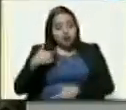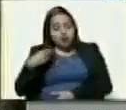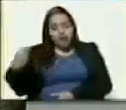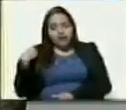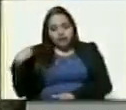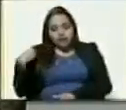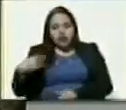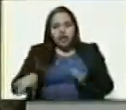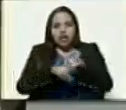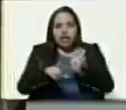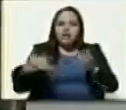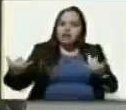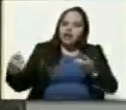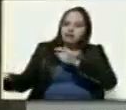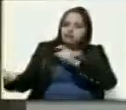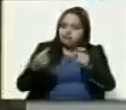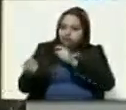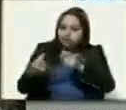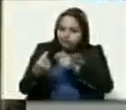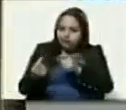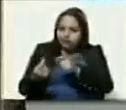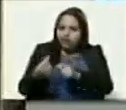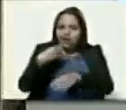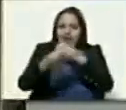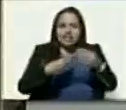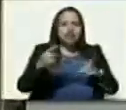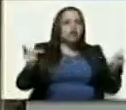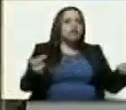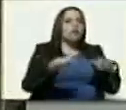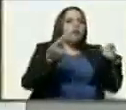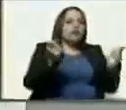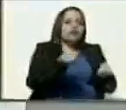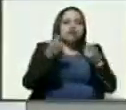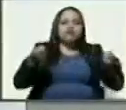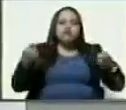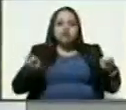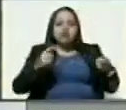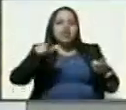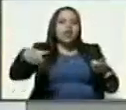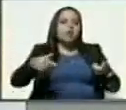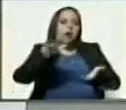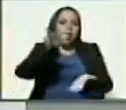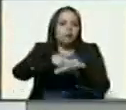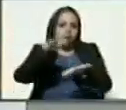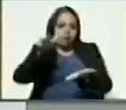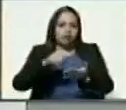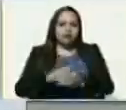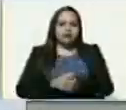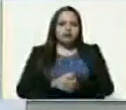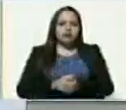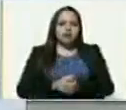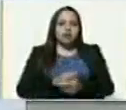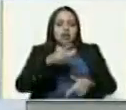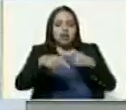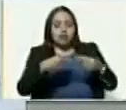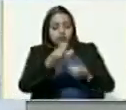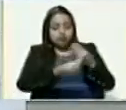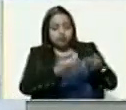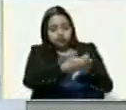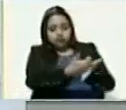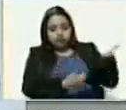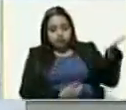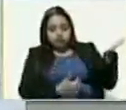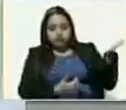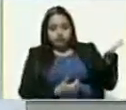la ley se discutió, se hizo de carácter público, se aprobó, la superintendencia sacó